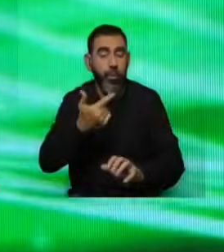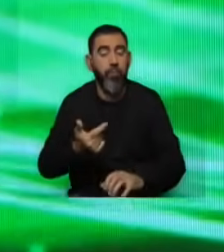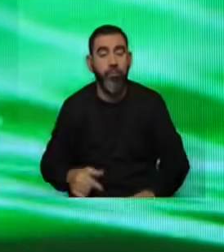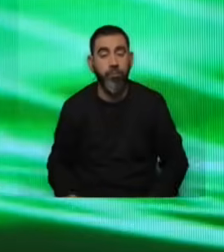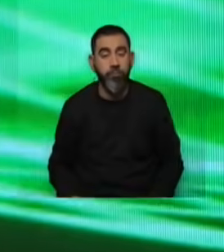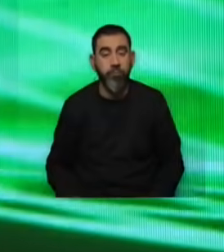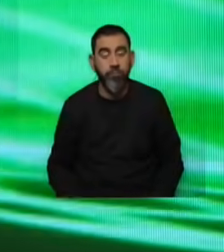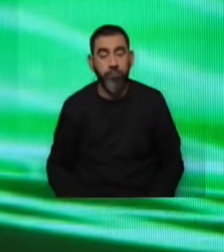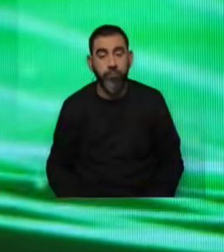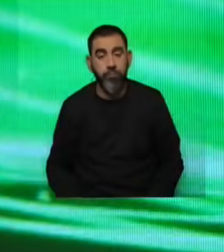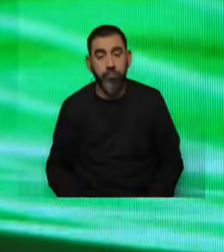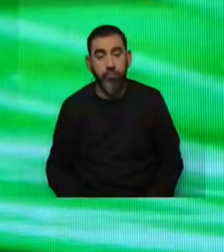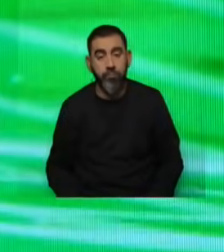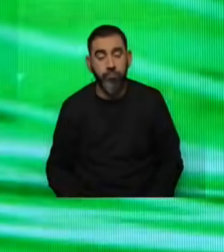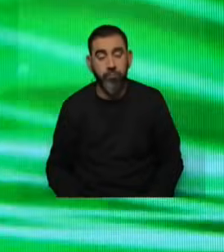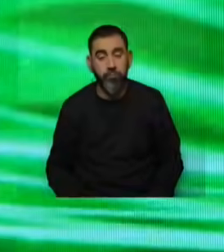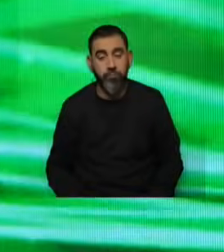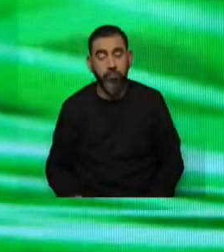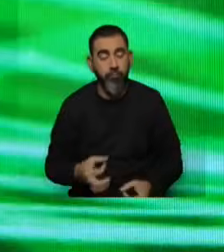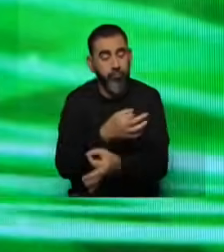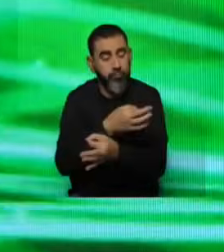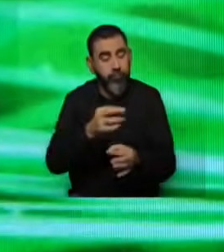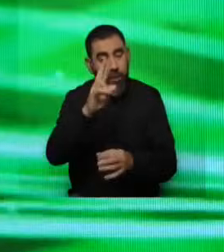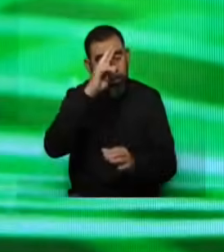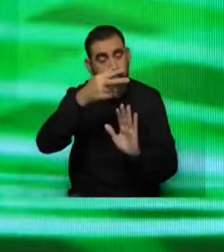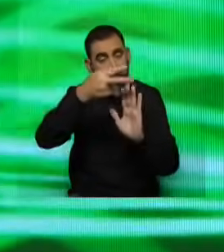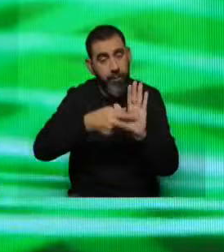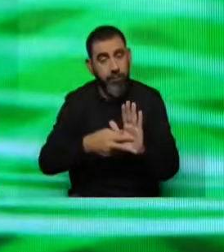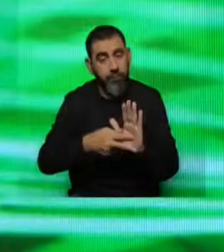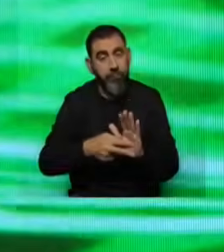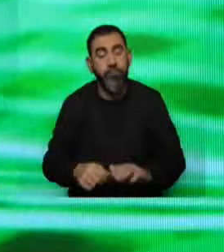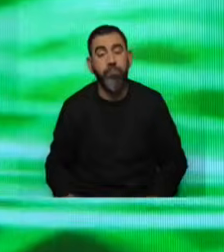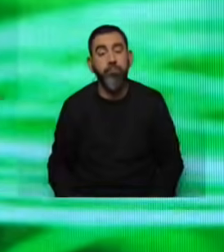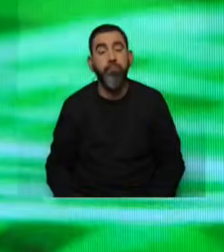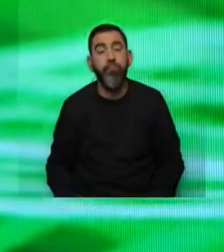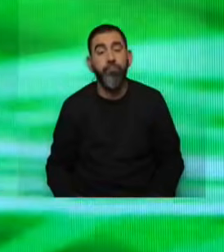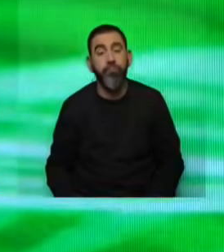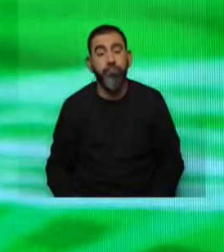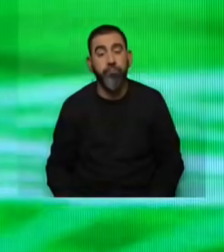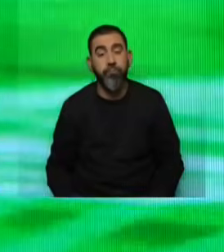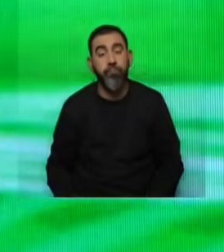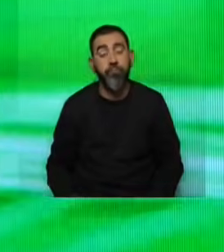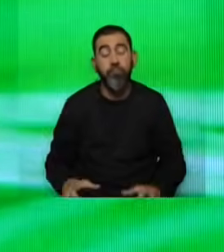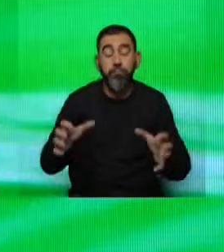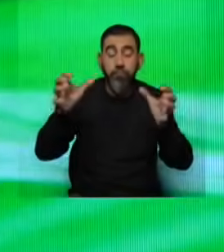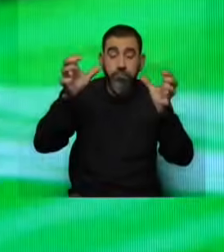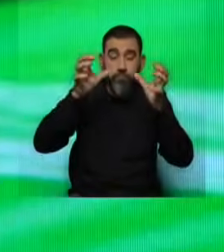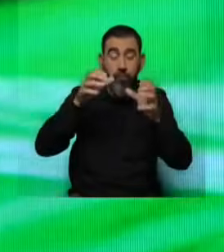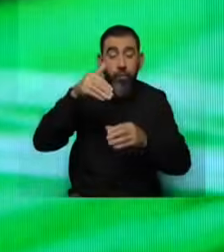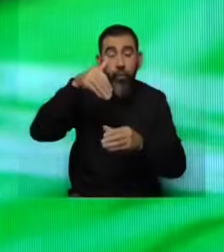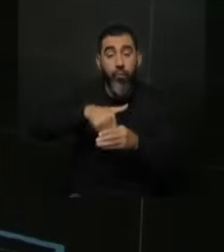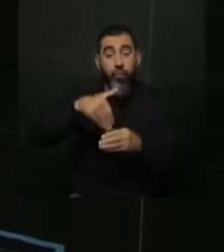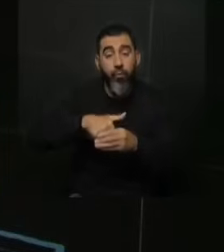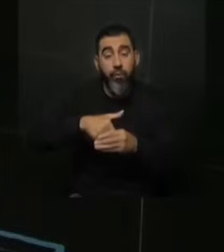que necesita para para que la cumpla la norma se cumpla efectivamente yo lo que digo es este corríamos el riesgo de estar votando un